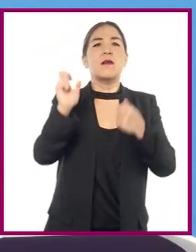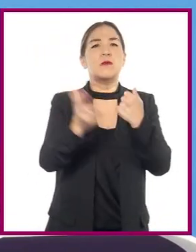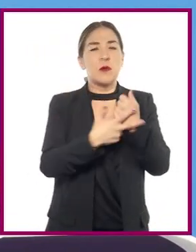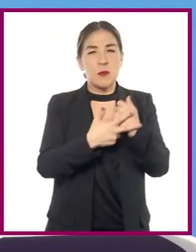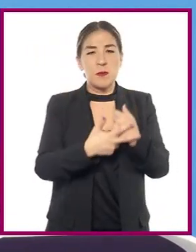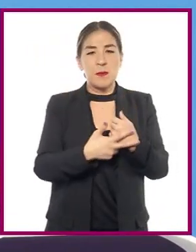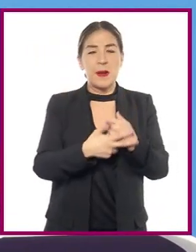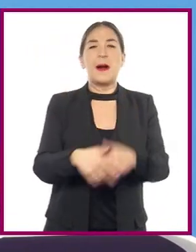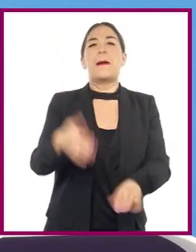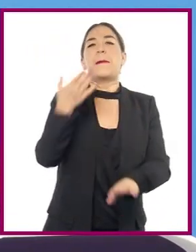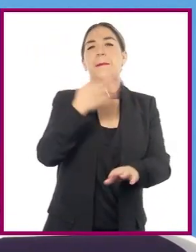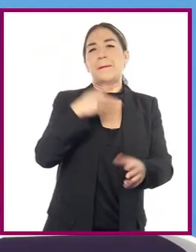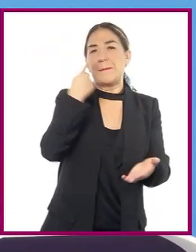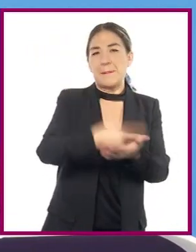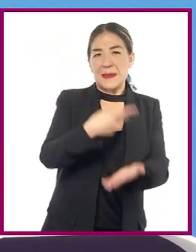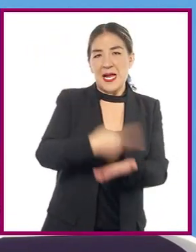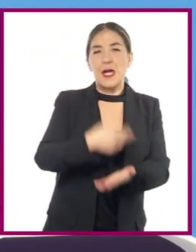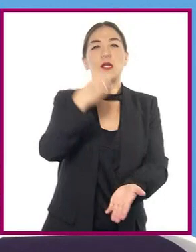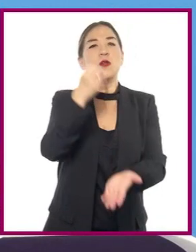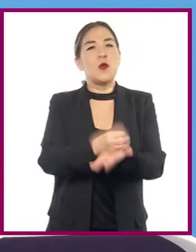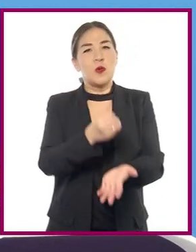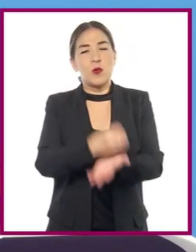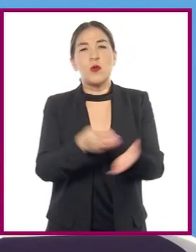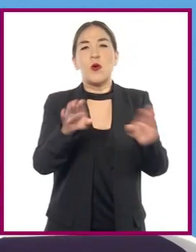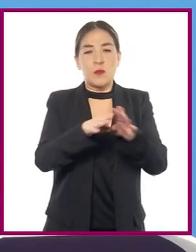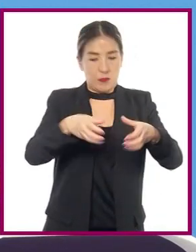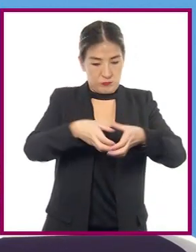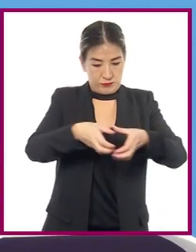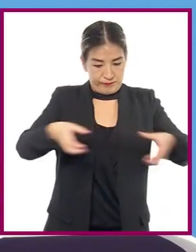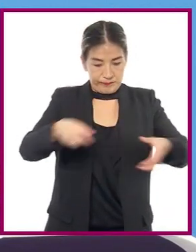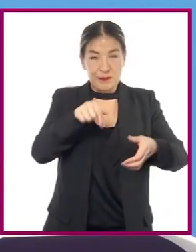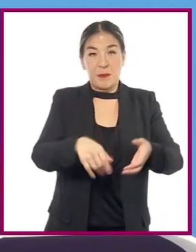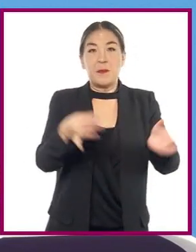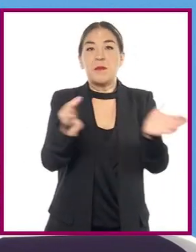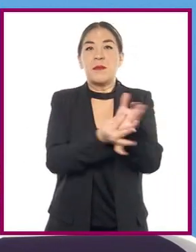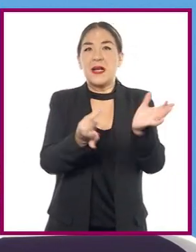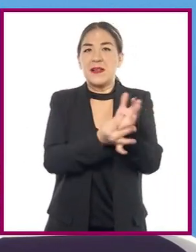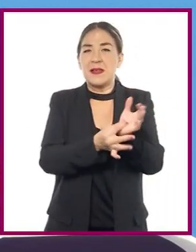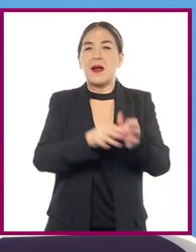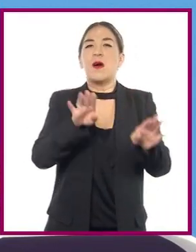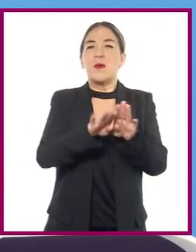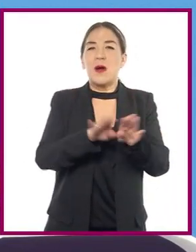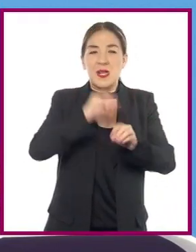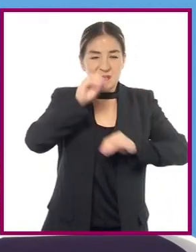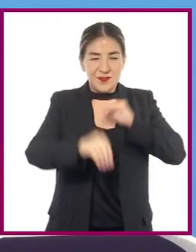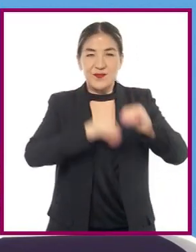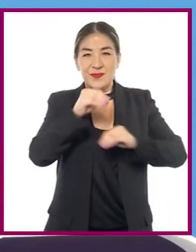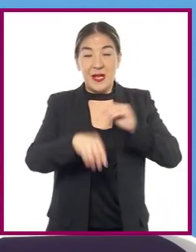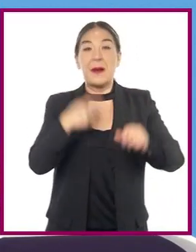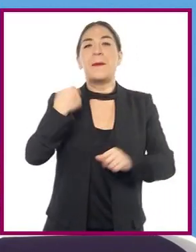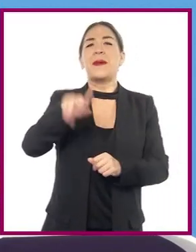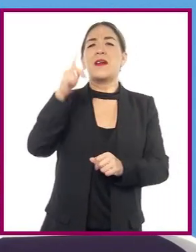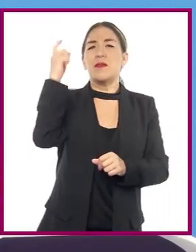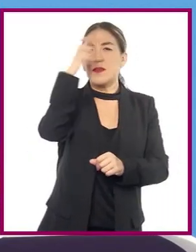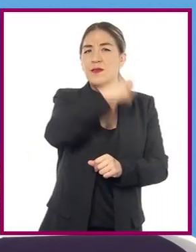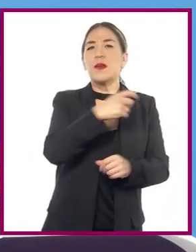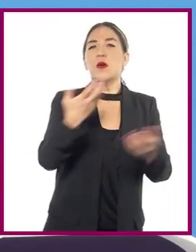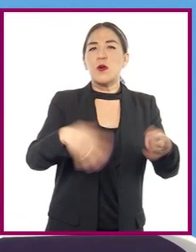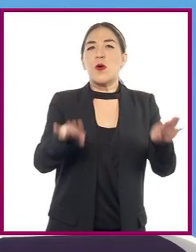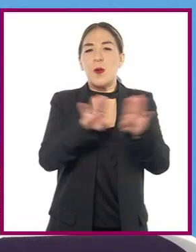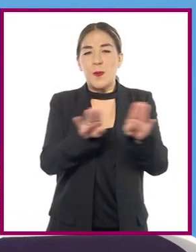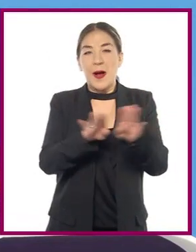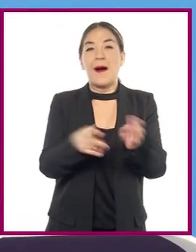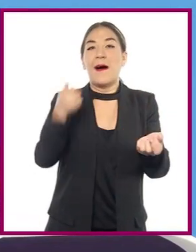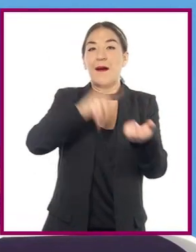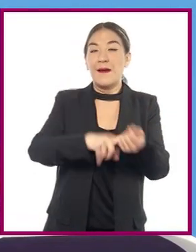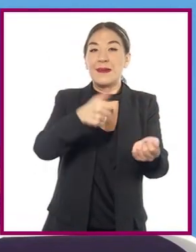oro, tanto en barras como trabajados estos metales groseramente. Pero la dificultad está en poder